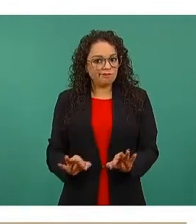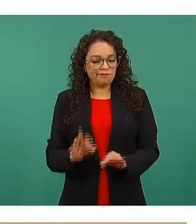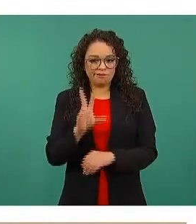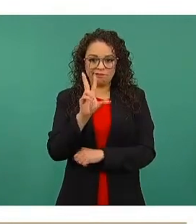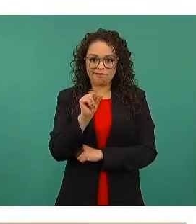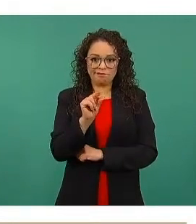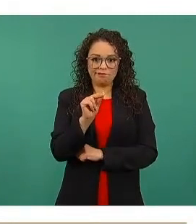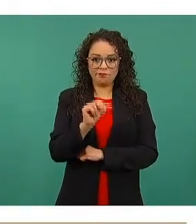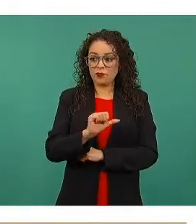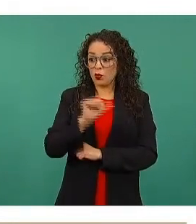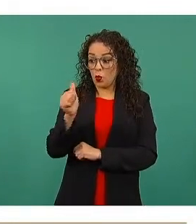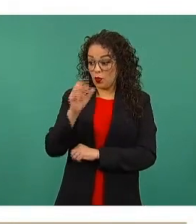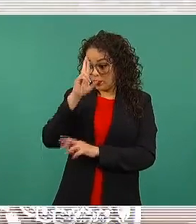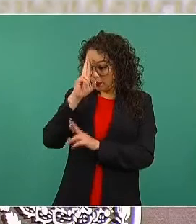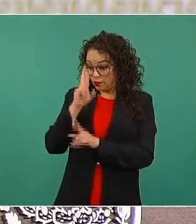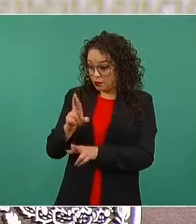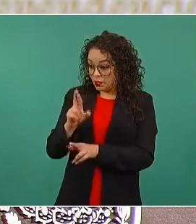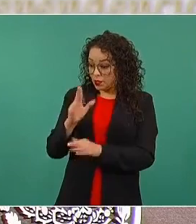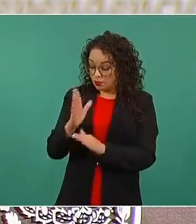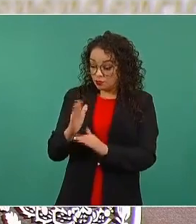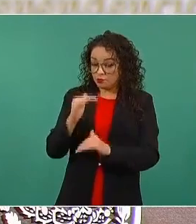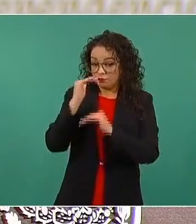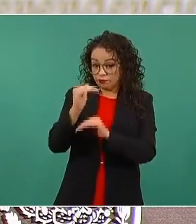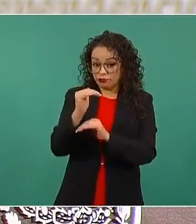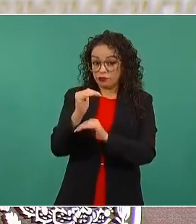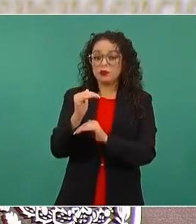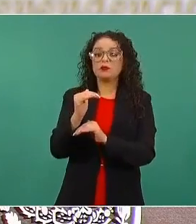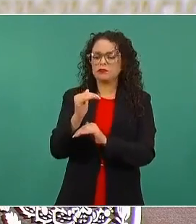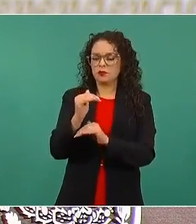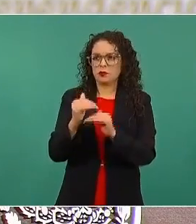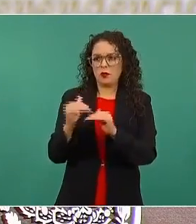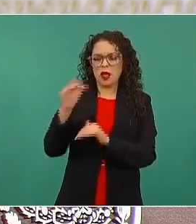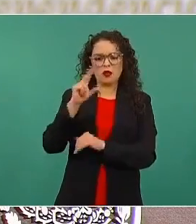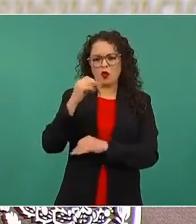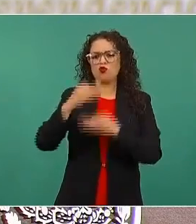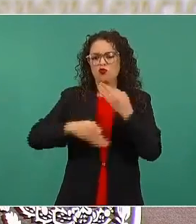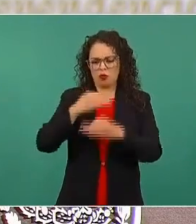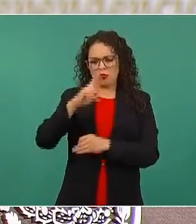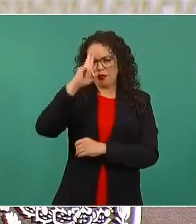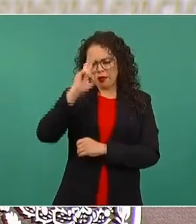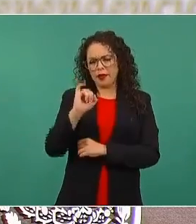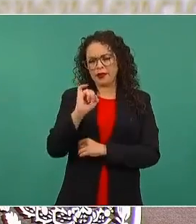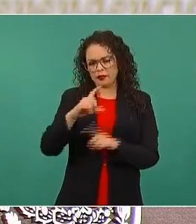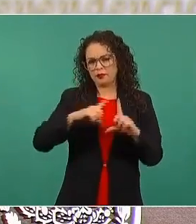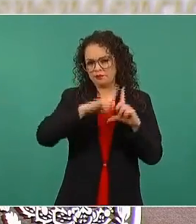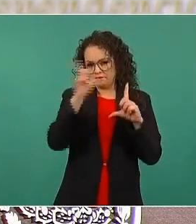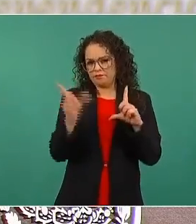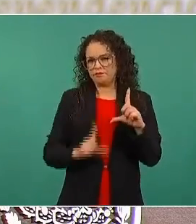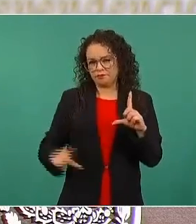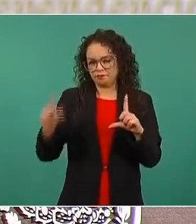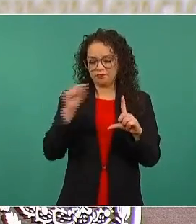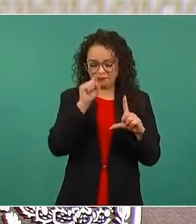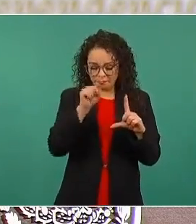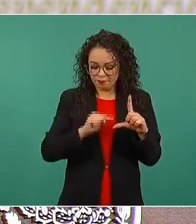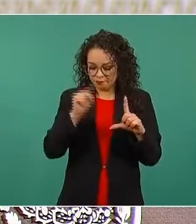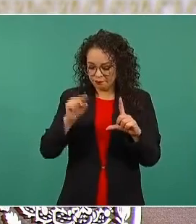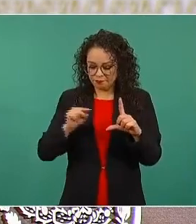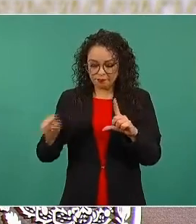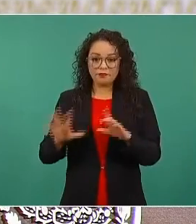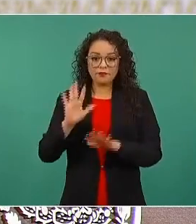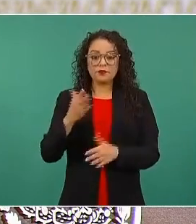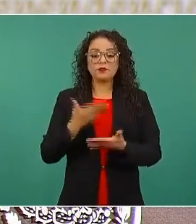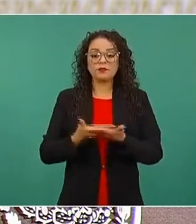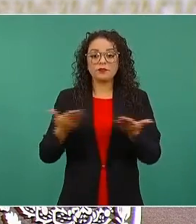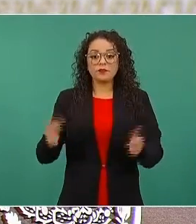estuviera no respetando el precio máximo, todos lo están respetando a nivel nacional. Y aquí solo algunas básculas